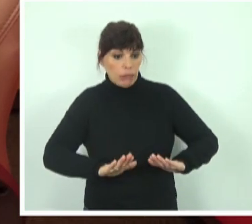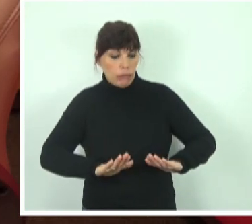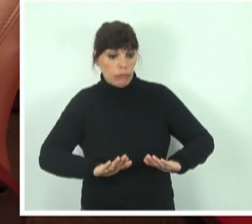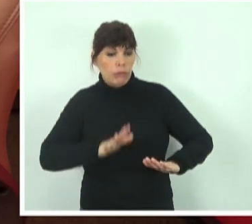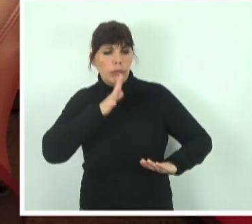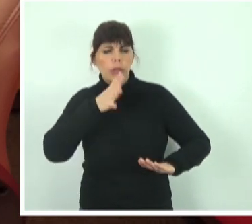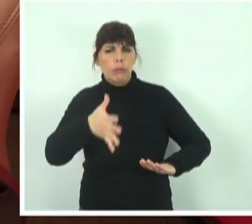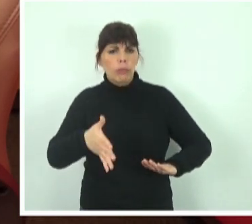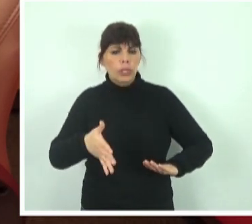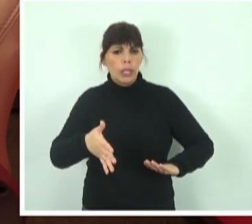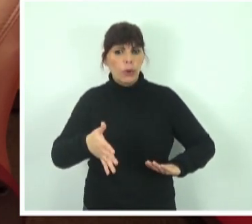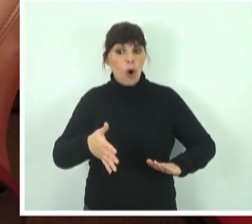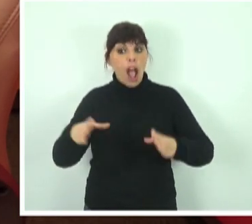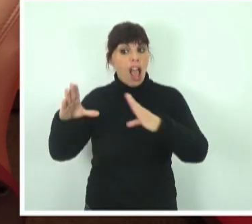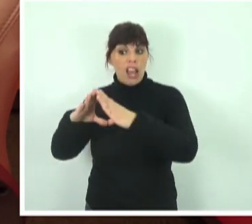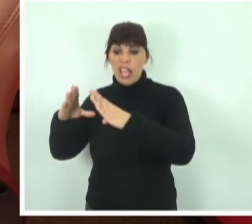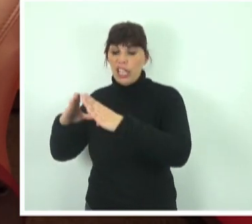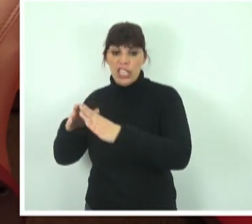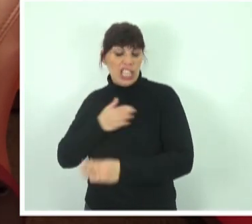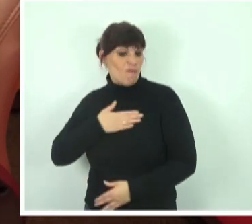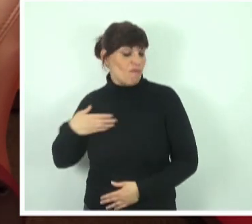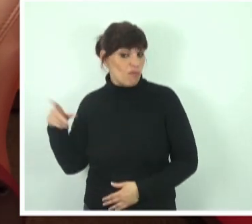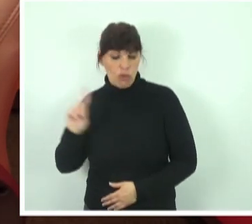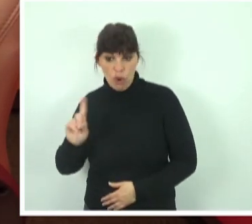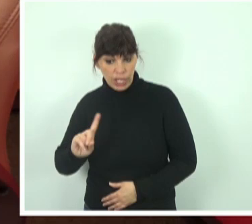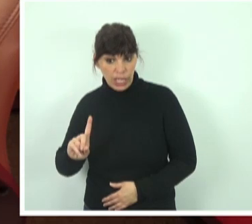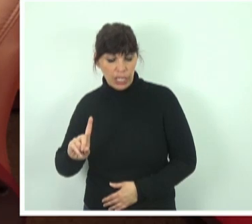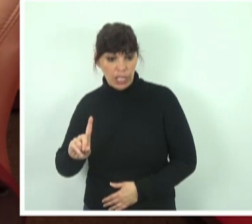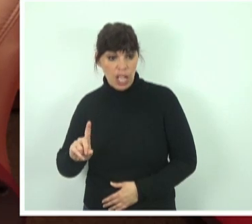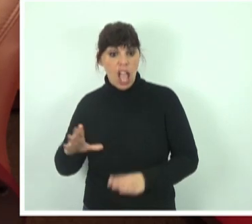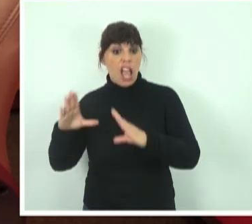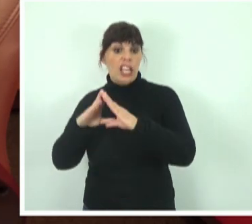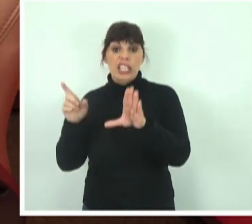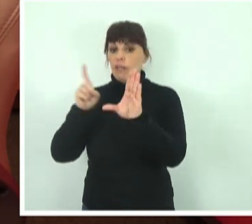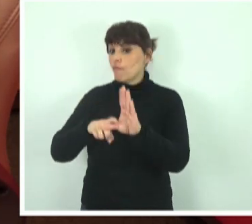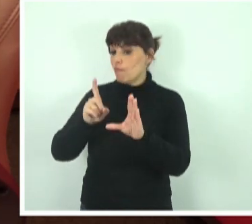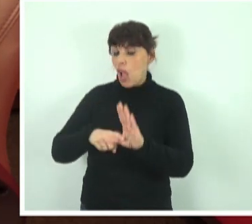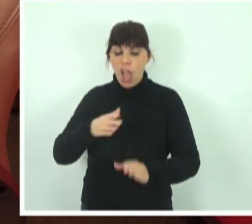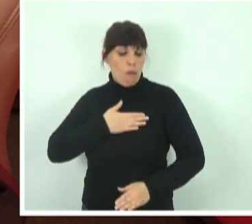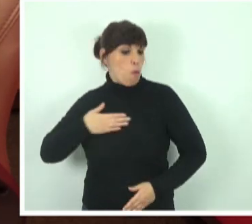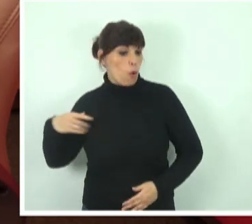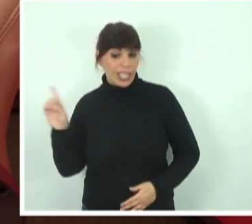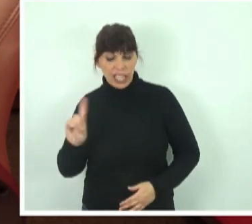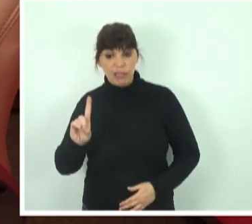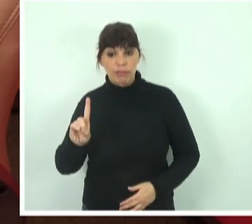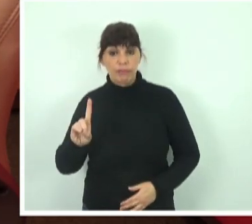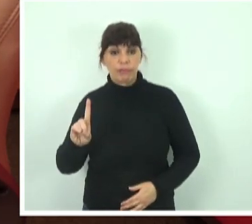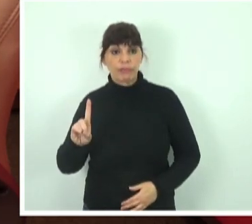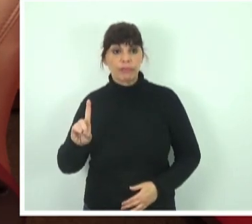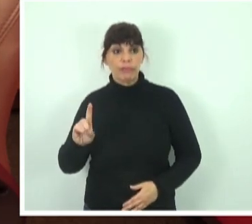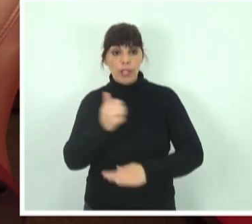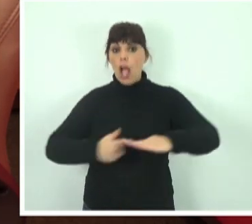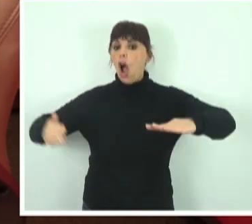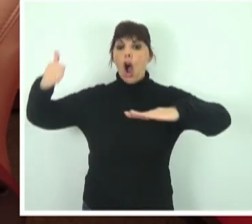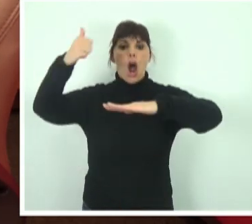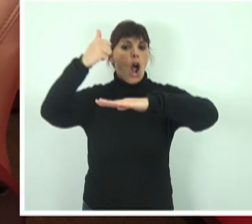Porque como no quieren la iglesia, como no quieren incorporarse, como no quieren estar bajo